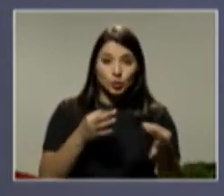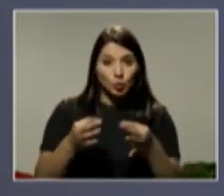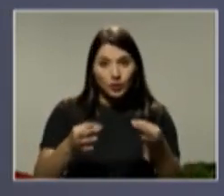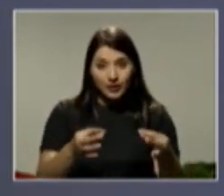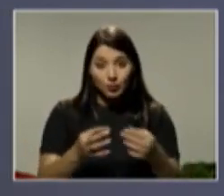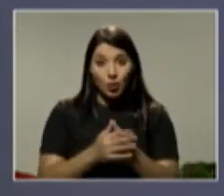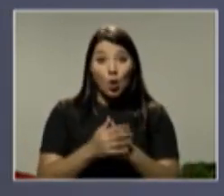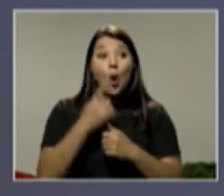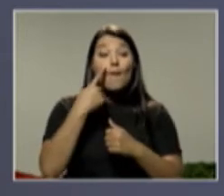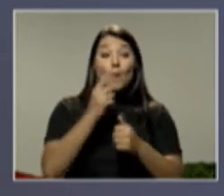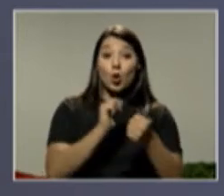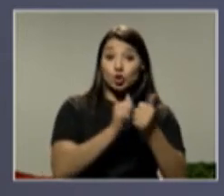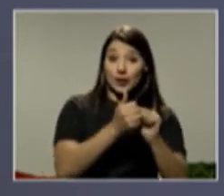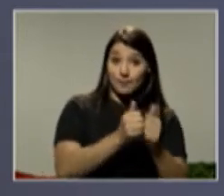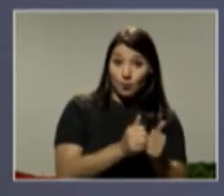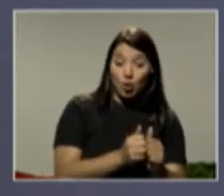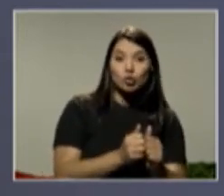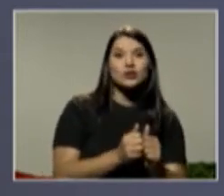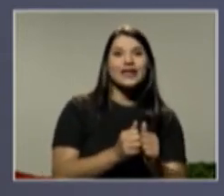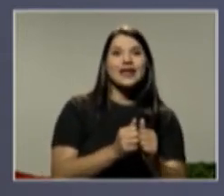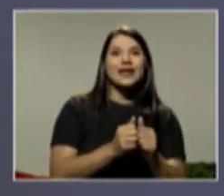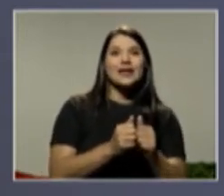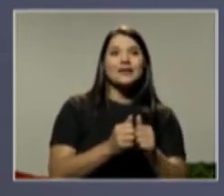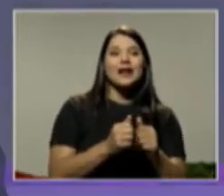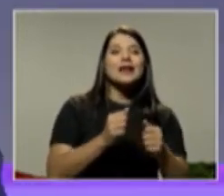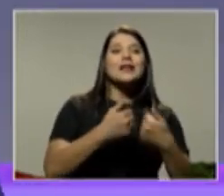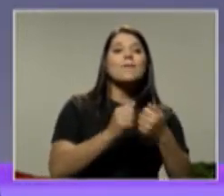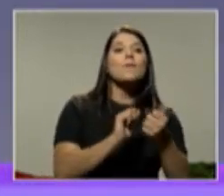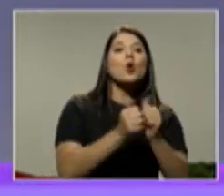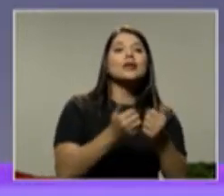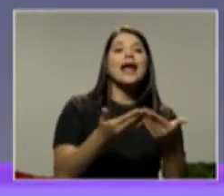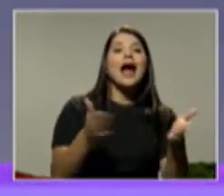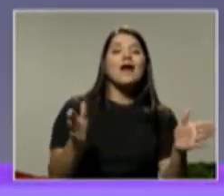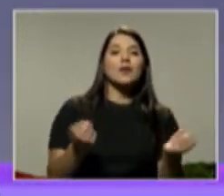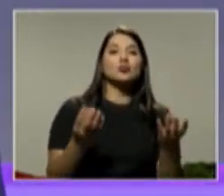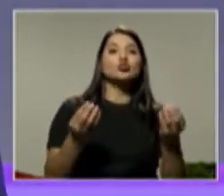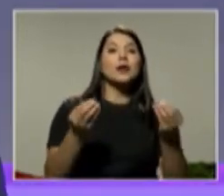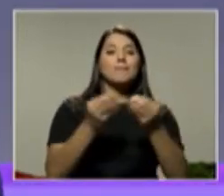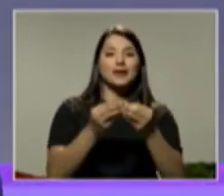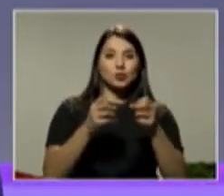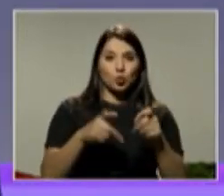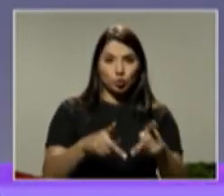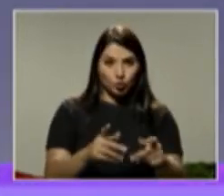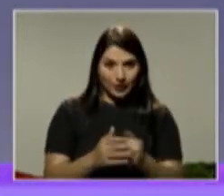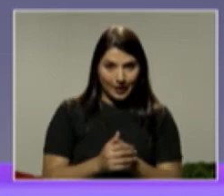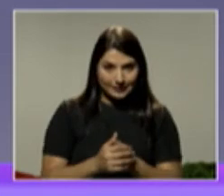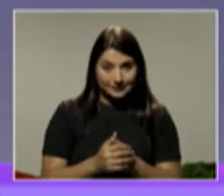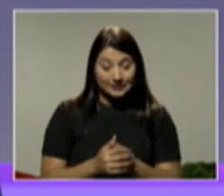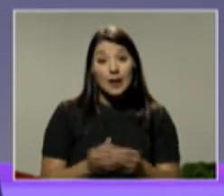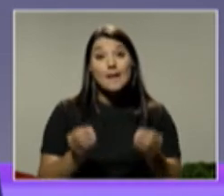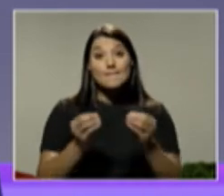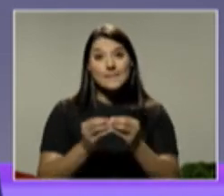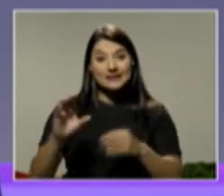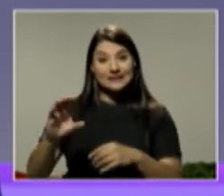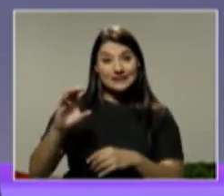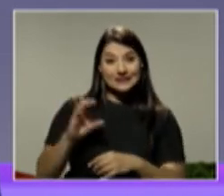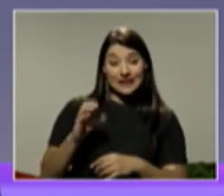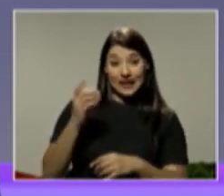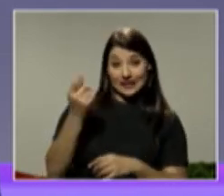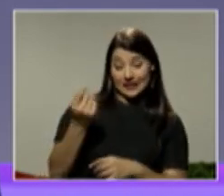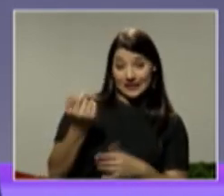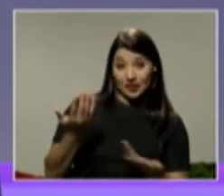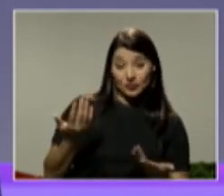deporte es un enorme generador de recursos. Sí, ese es otro tema también. Muchas veces,